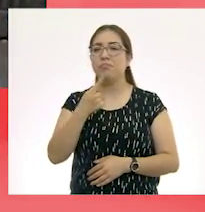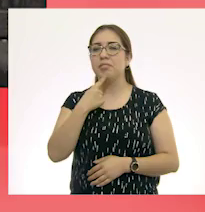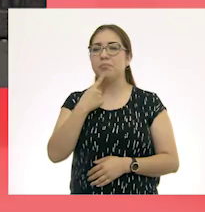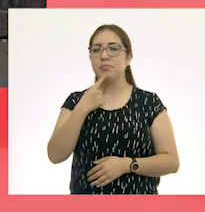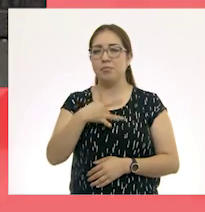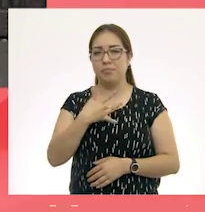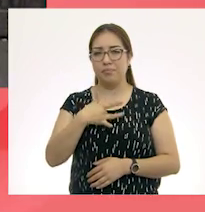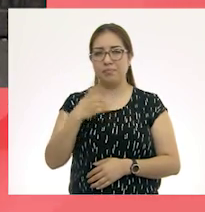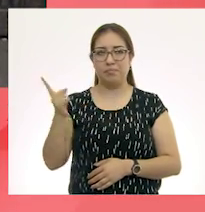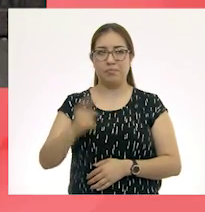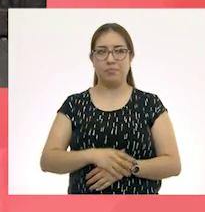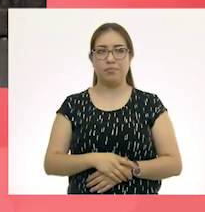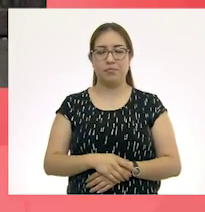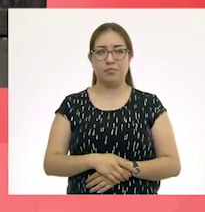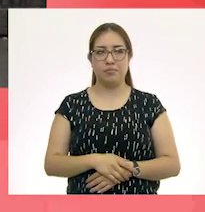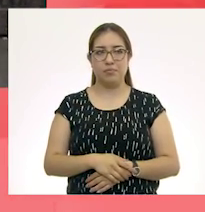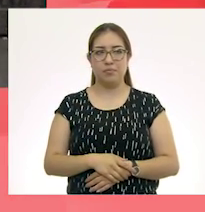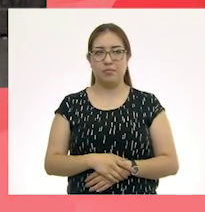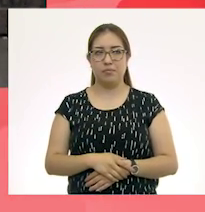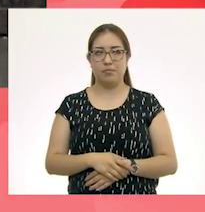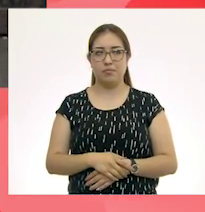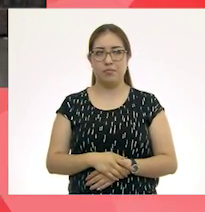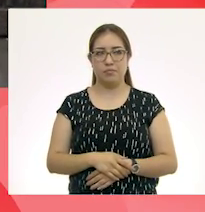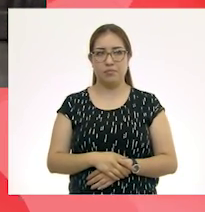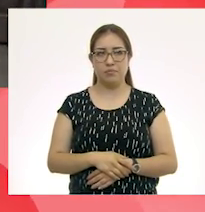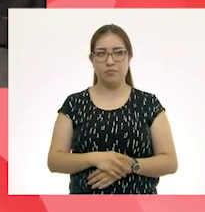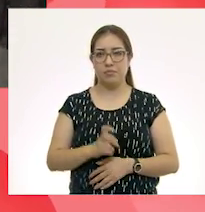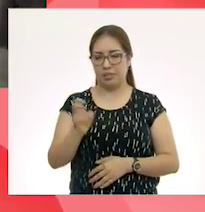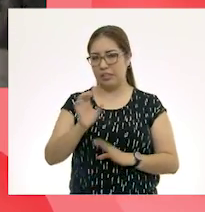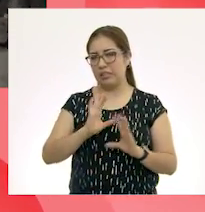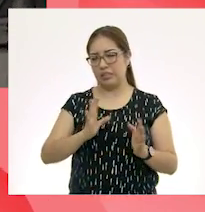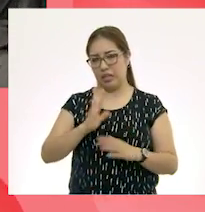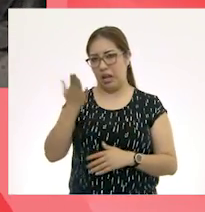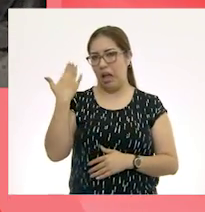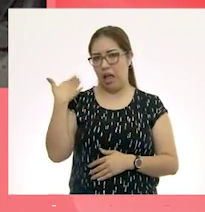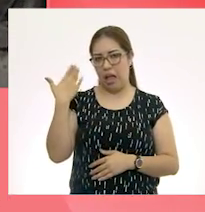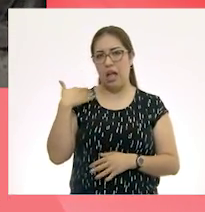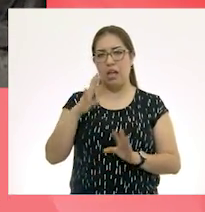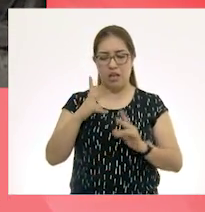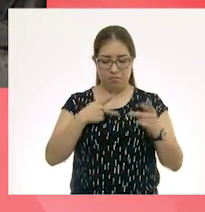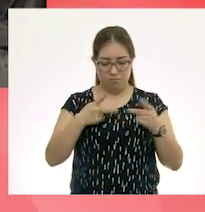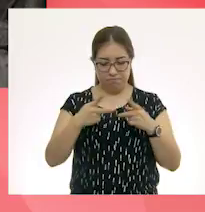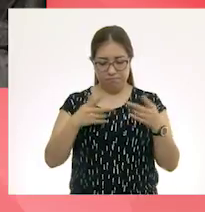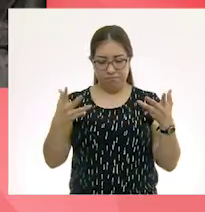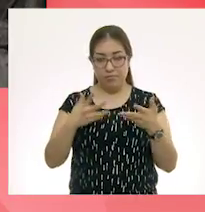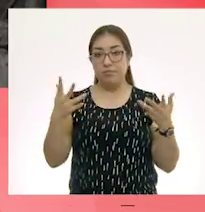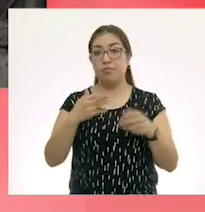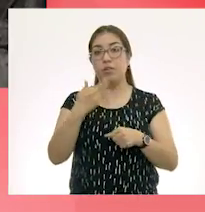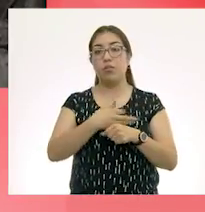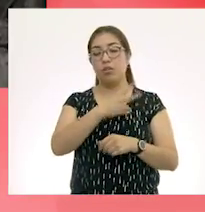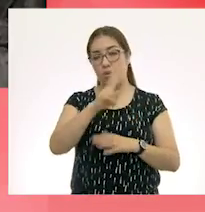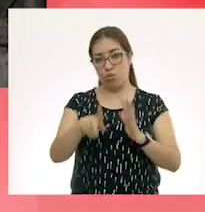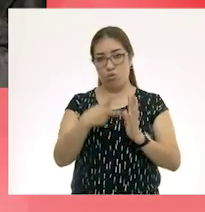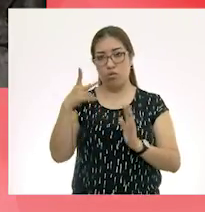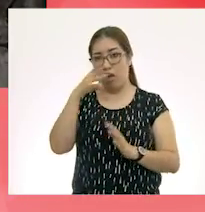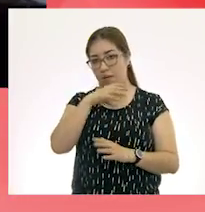Calentamos un pachole. Este ya fue cocido en el comal, fue guardado y ahora es recalentado para